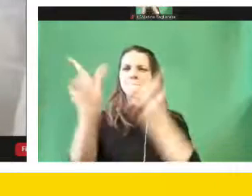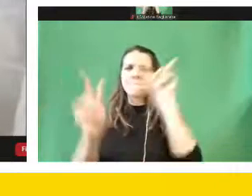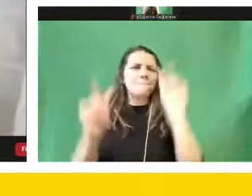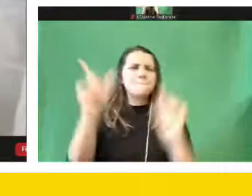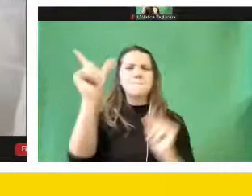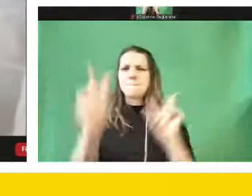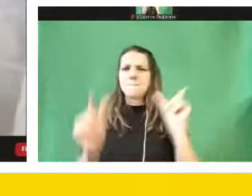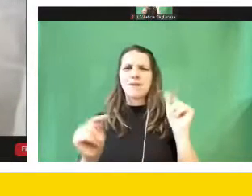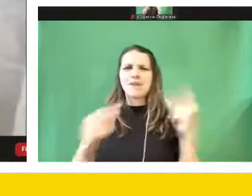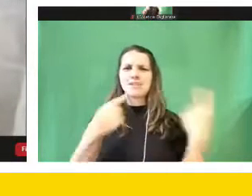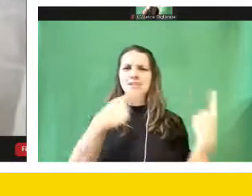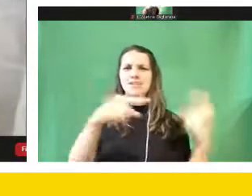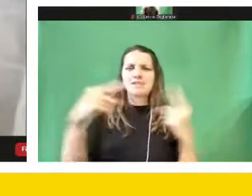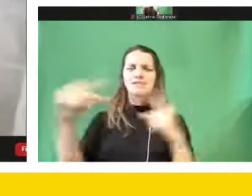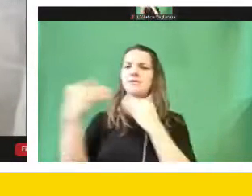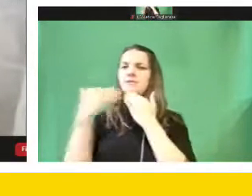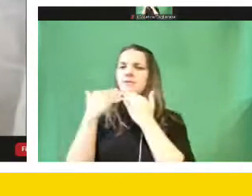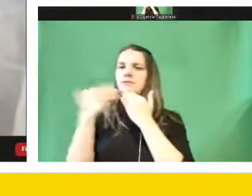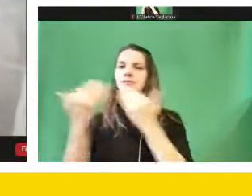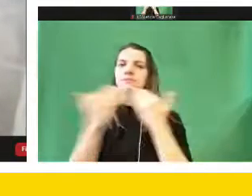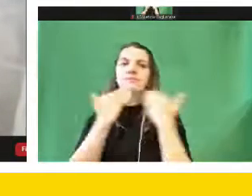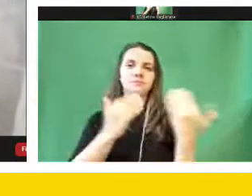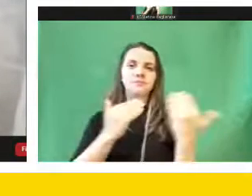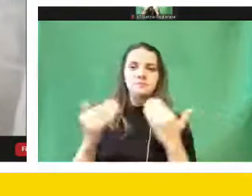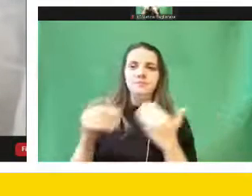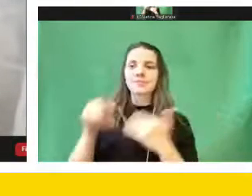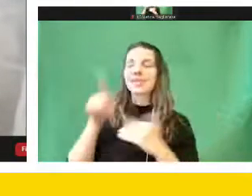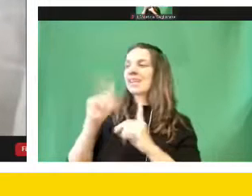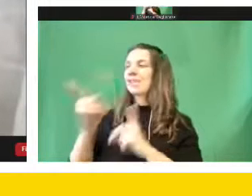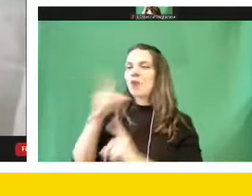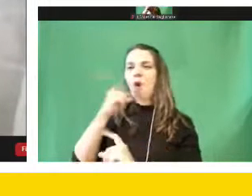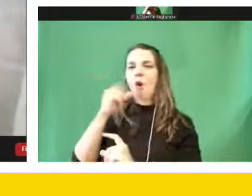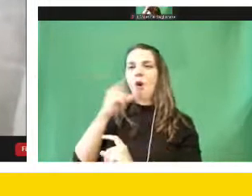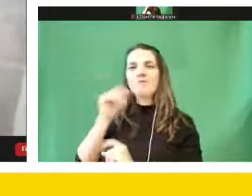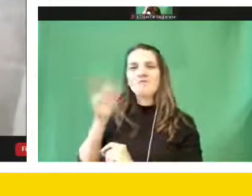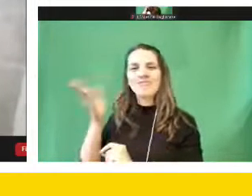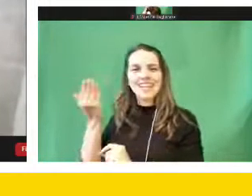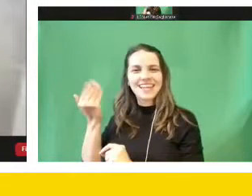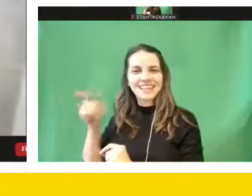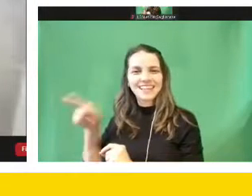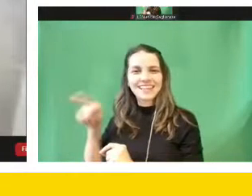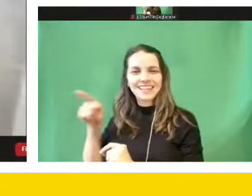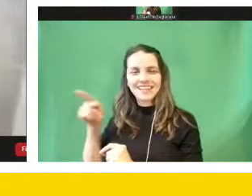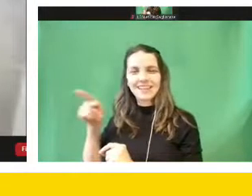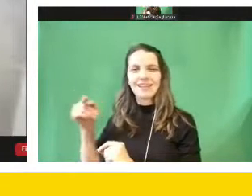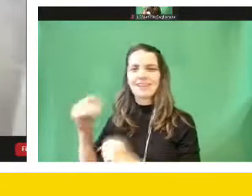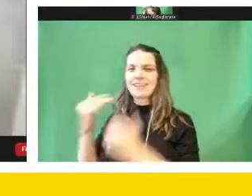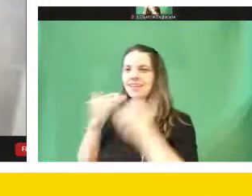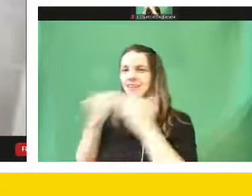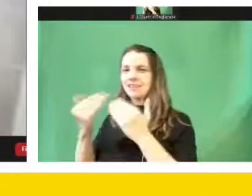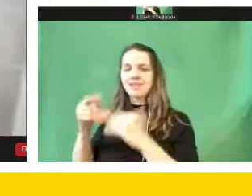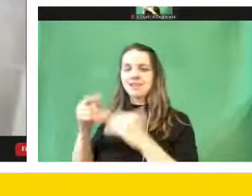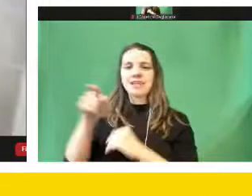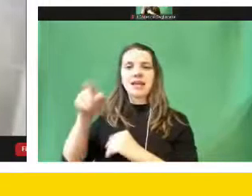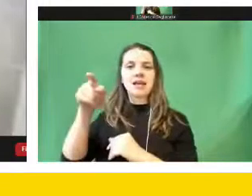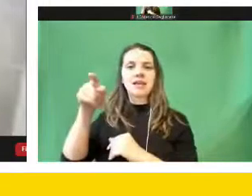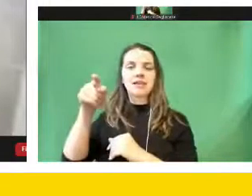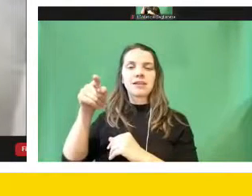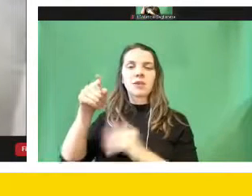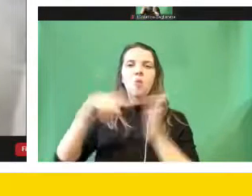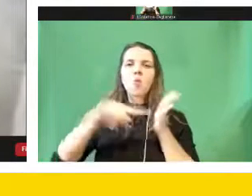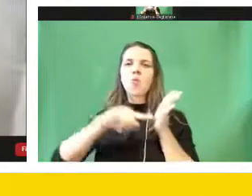también recién en el cierre, a Santiago, a todo el Colegio de La Plata que se hizo presente, a todos quienes participaron